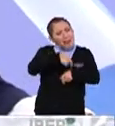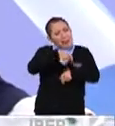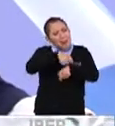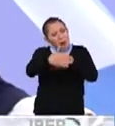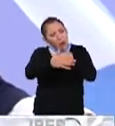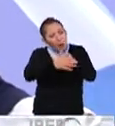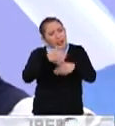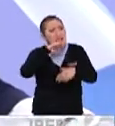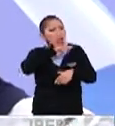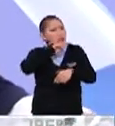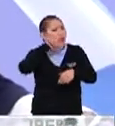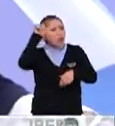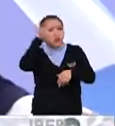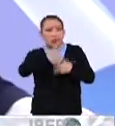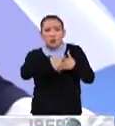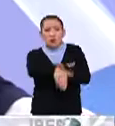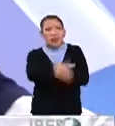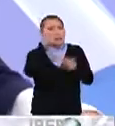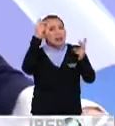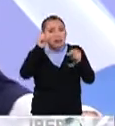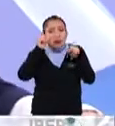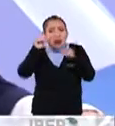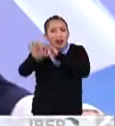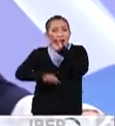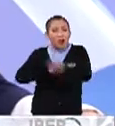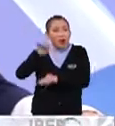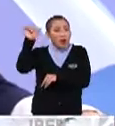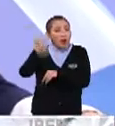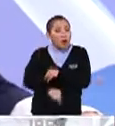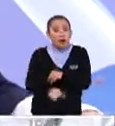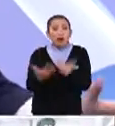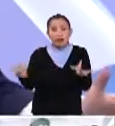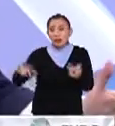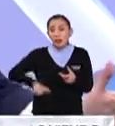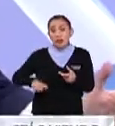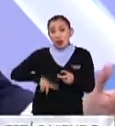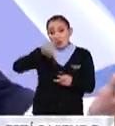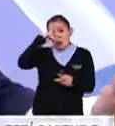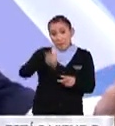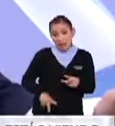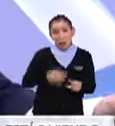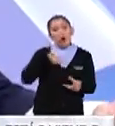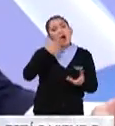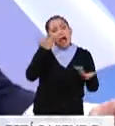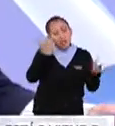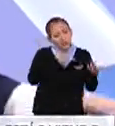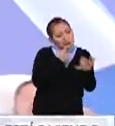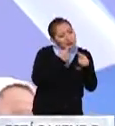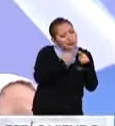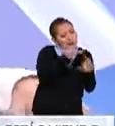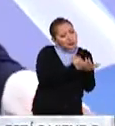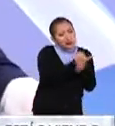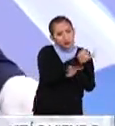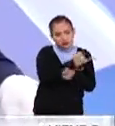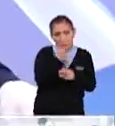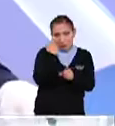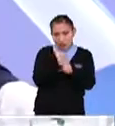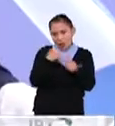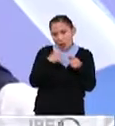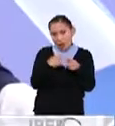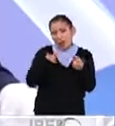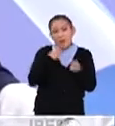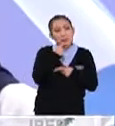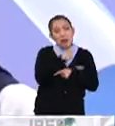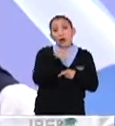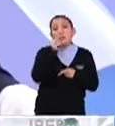largo plazo también para atender este tema. Por supuesto, en lo inmediato, digo, el gobierno mexicano ha tomado algunas decisiones. Es decir, la primera, pues